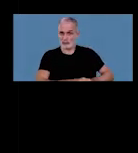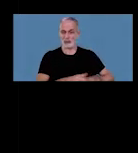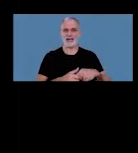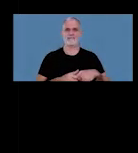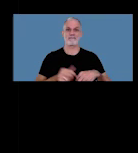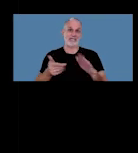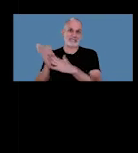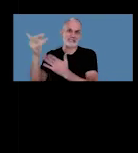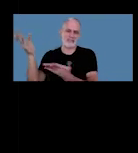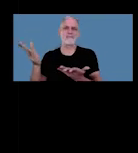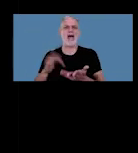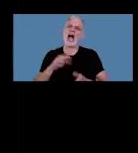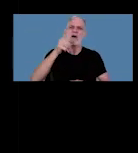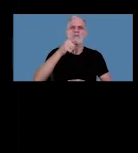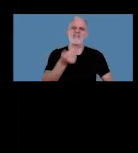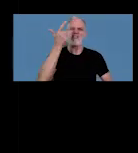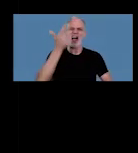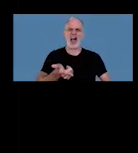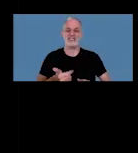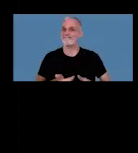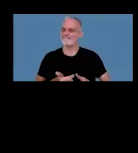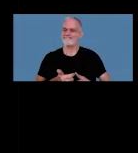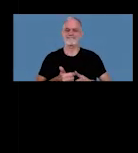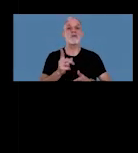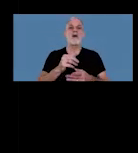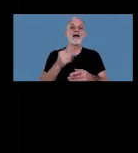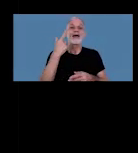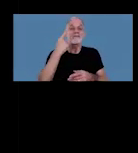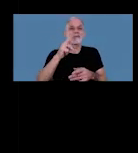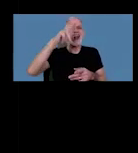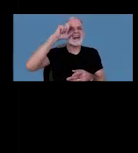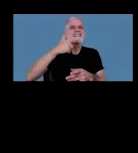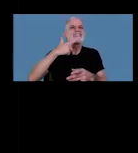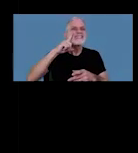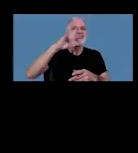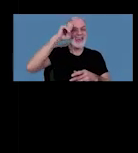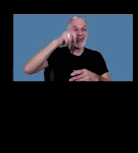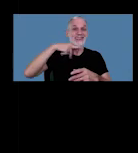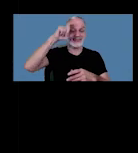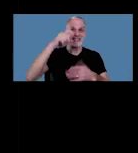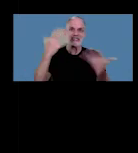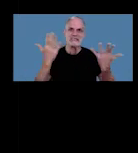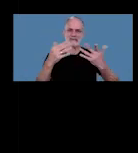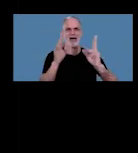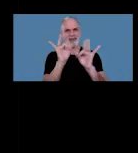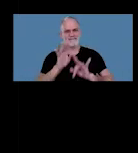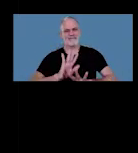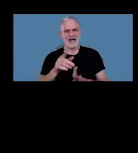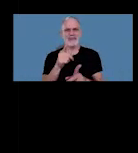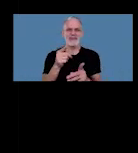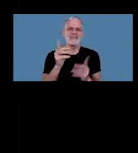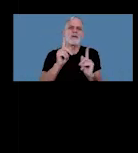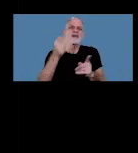Y esto parece muy fácil, pero residencia es el tema más conflictivo dentro de bienes personales, como lo fue también en ACE, en el